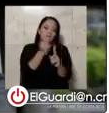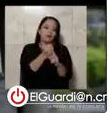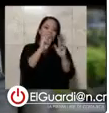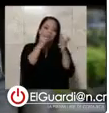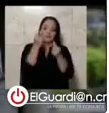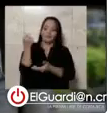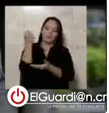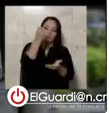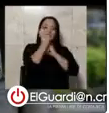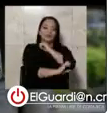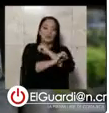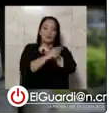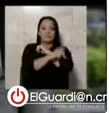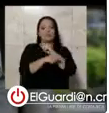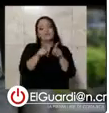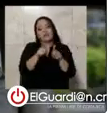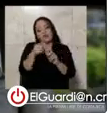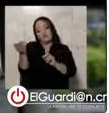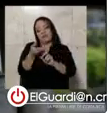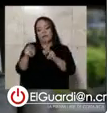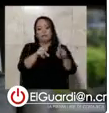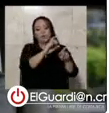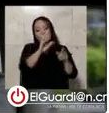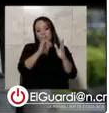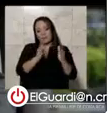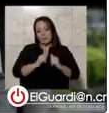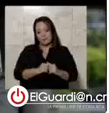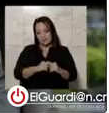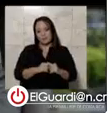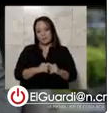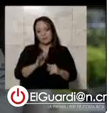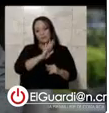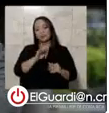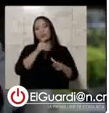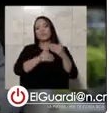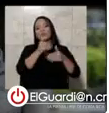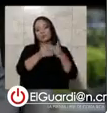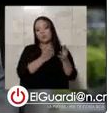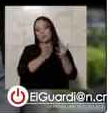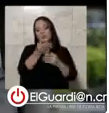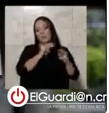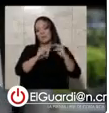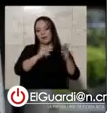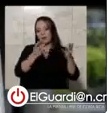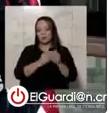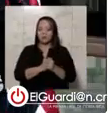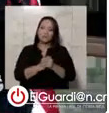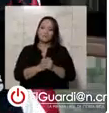país o sobre los mismos costarricenses en su, digamos, en su proceso de acceso a mercados.